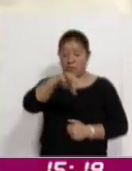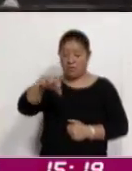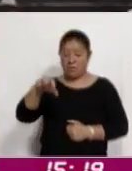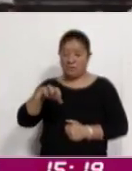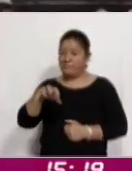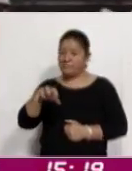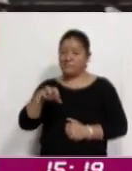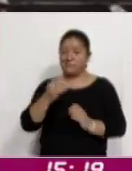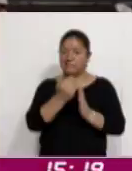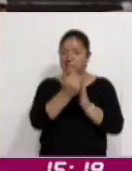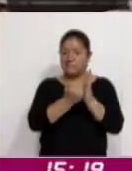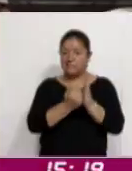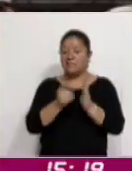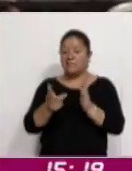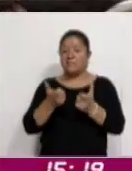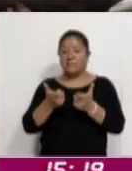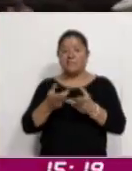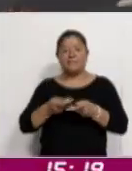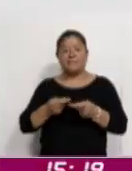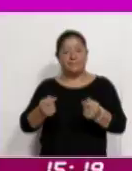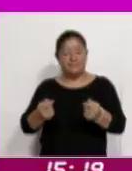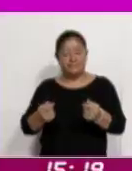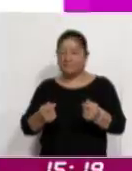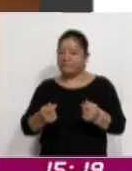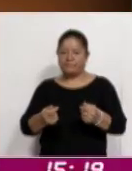impacten su operación sino en gastos asociados.